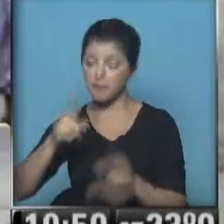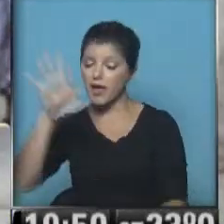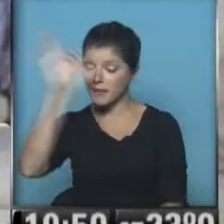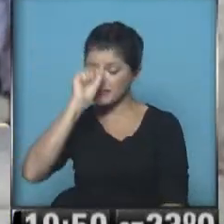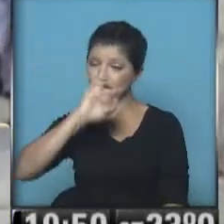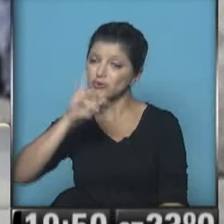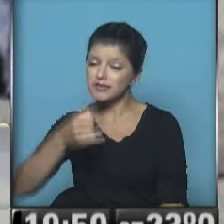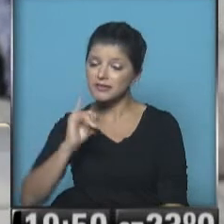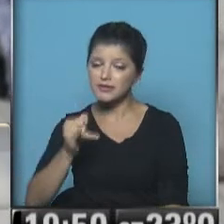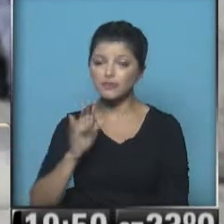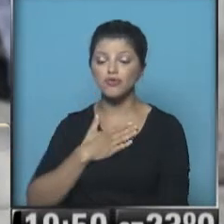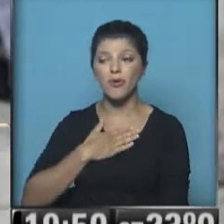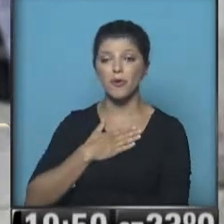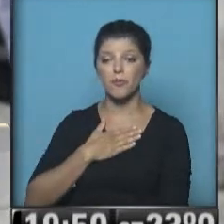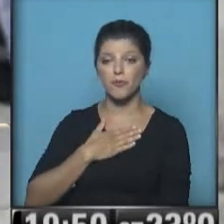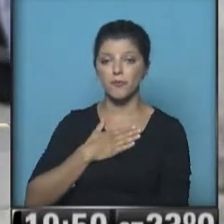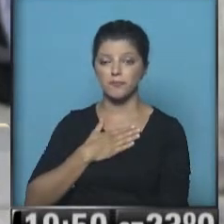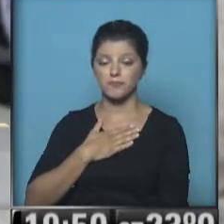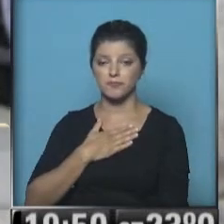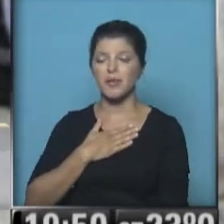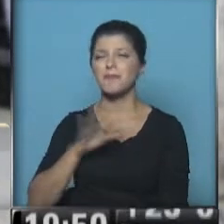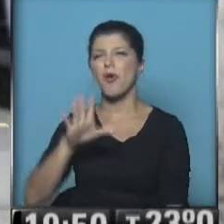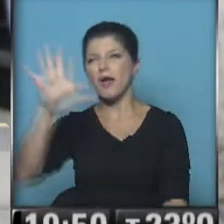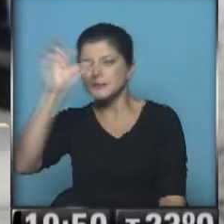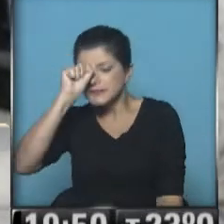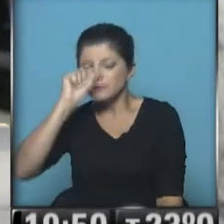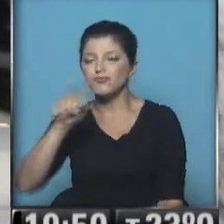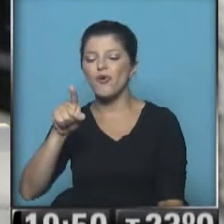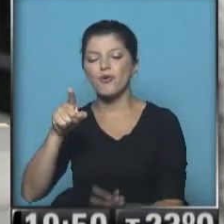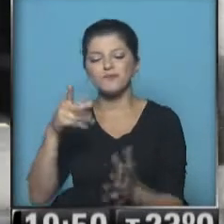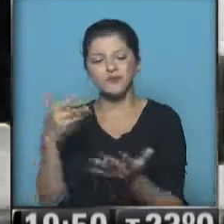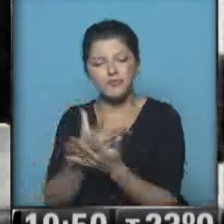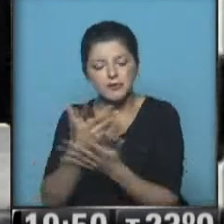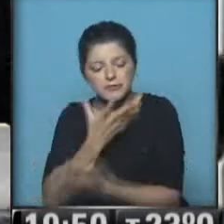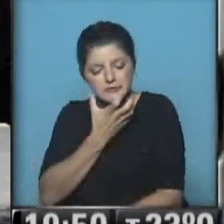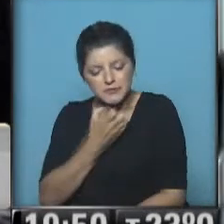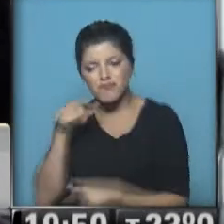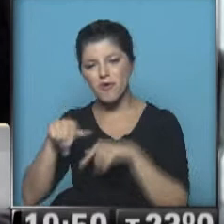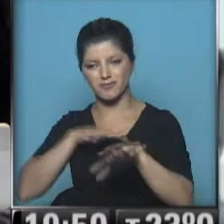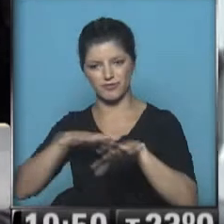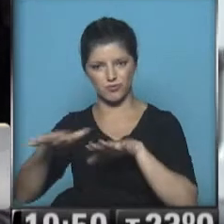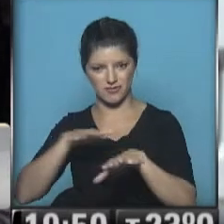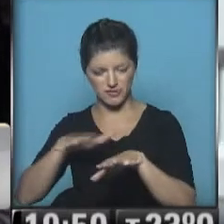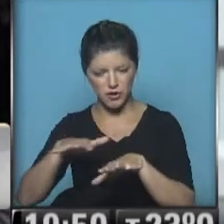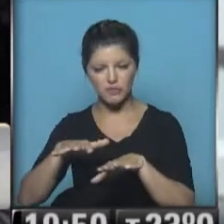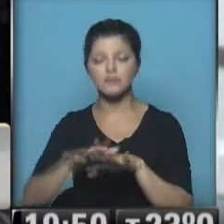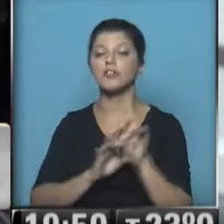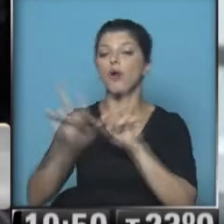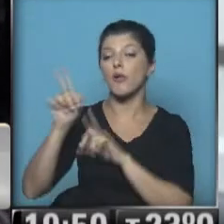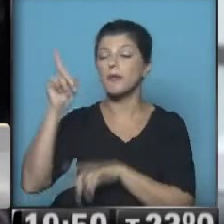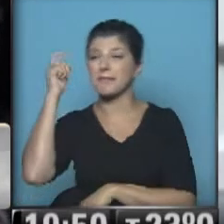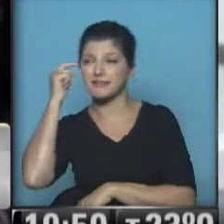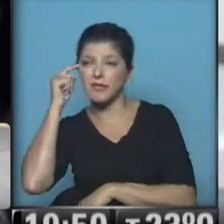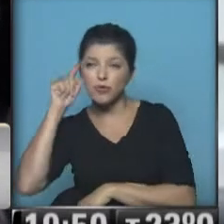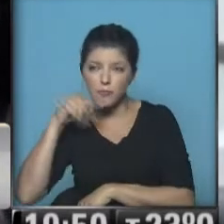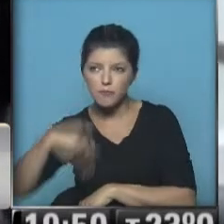sea, lo he visto, no más que arrepentimiento, sino como angustiado y conmovido por toda esta situación, ¿no? Y hasta con ideas hasta suicidas, ¿no?